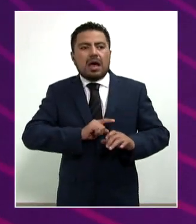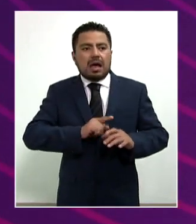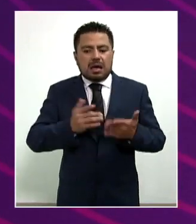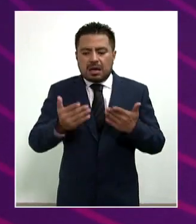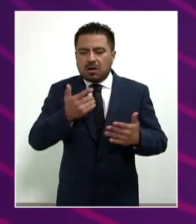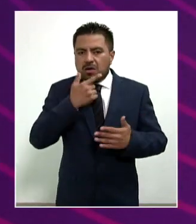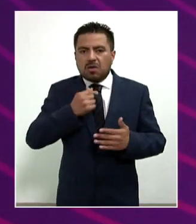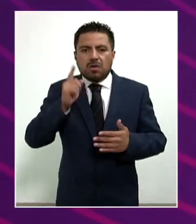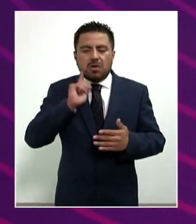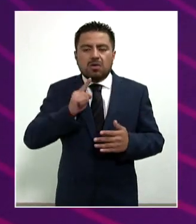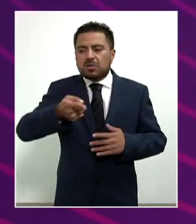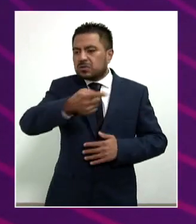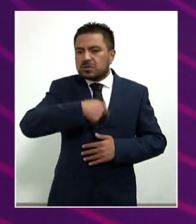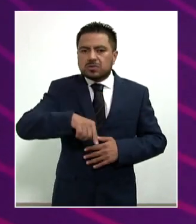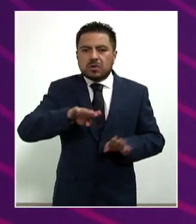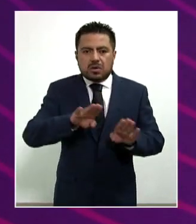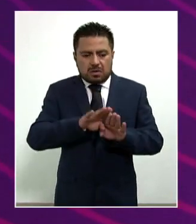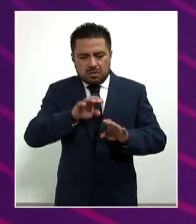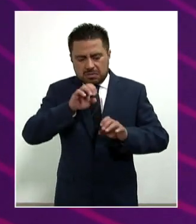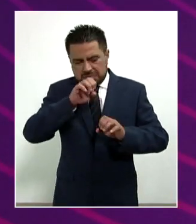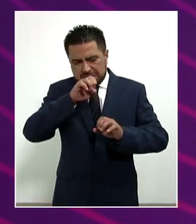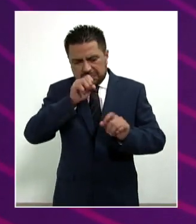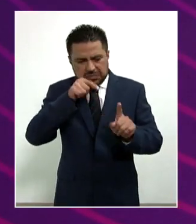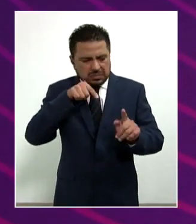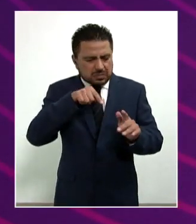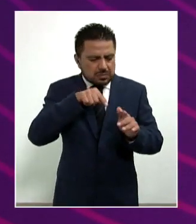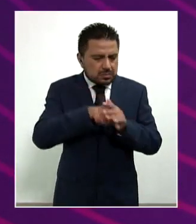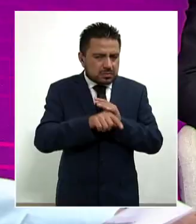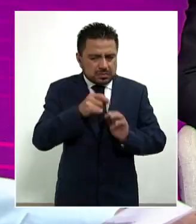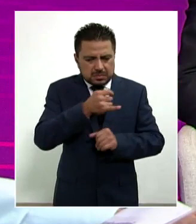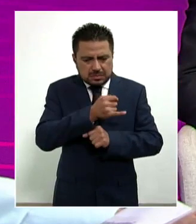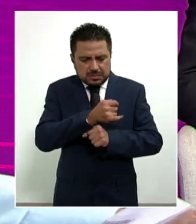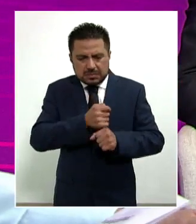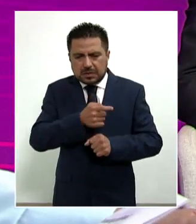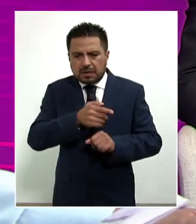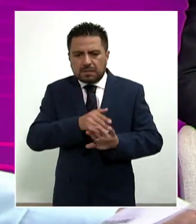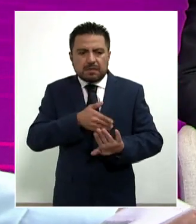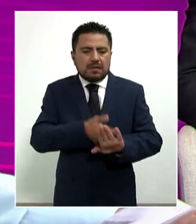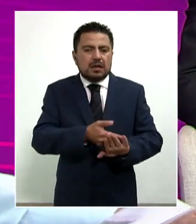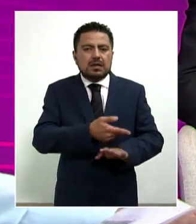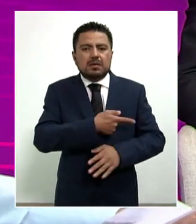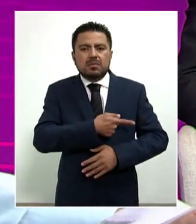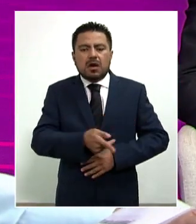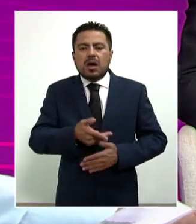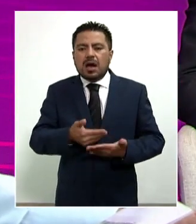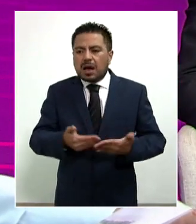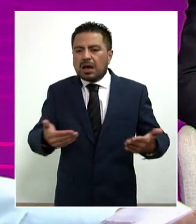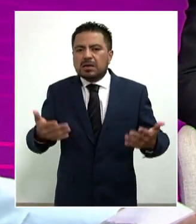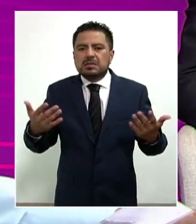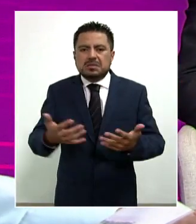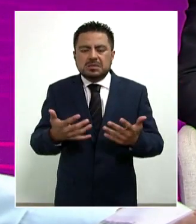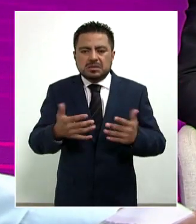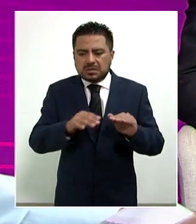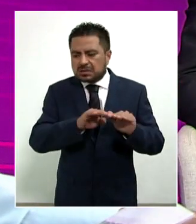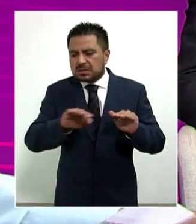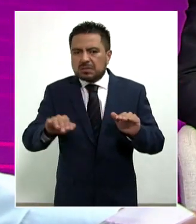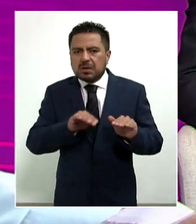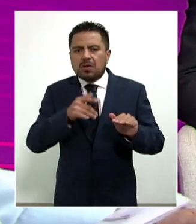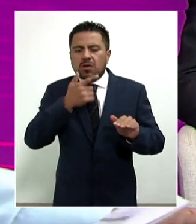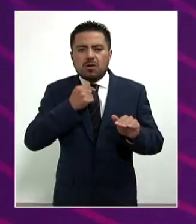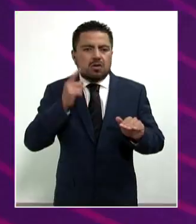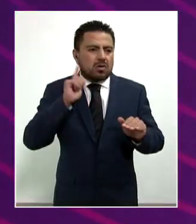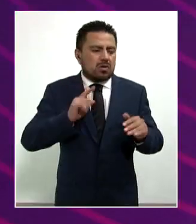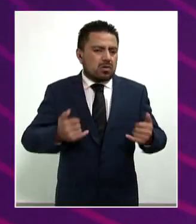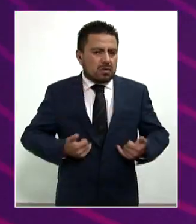género. Nosotros en el Observatorio de Trabajo Digno de Frente a la Pobreza hicimos ahora las brechas de igualdad también para jóvenes y para